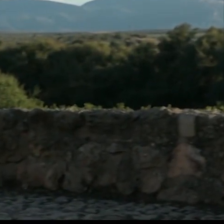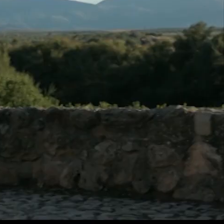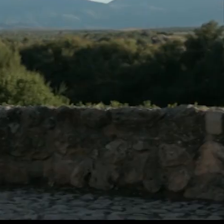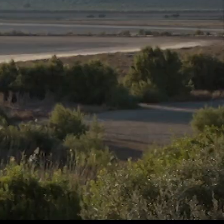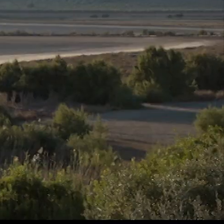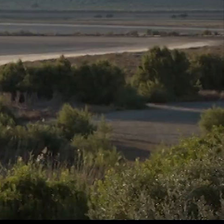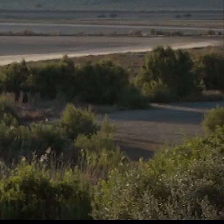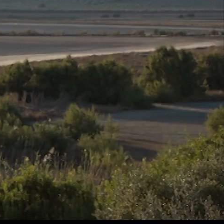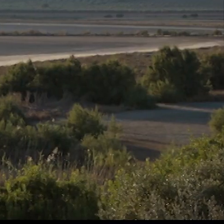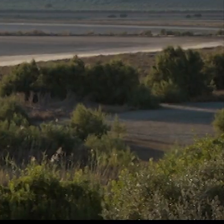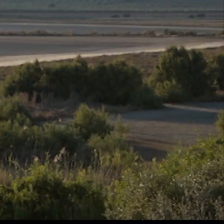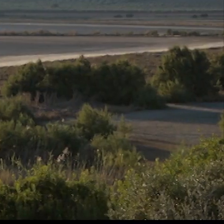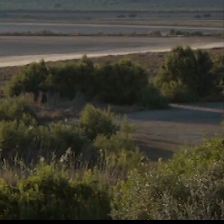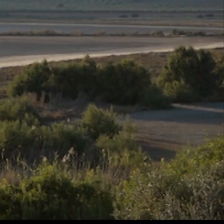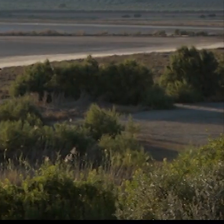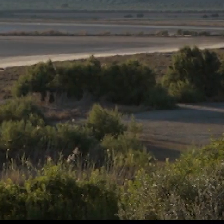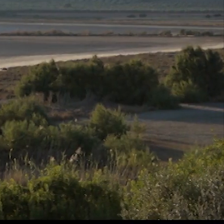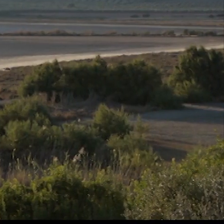¡Adiós! ¡Adiós!